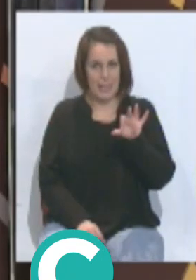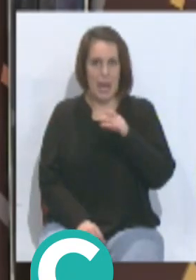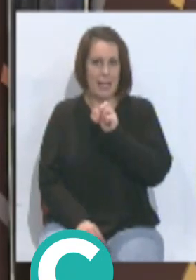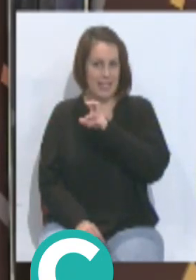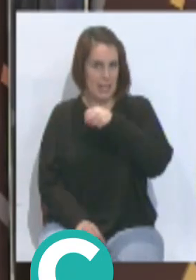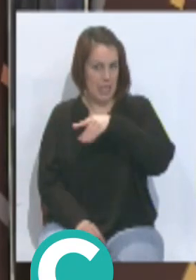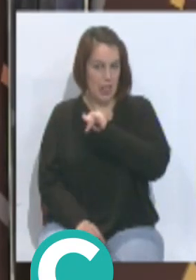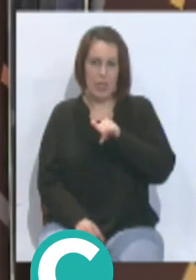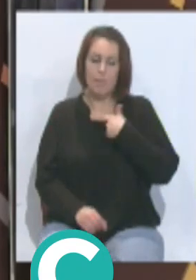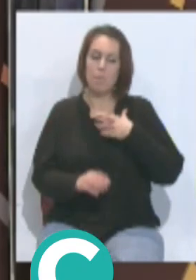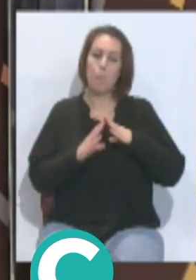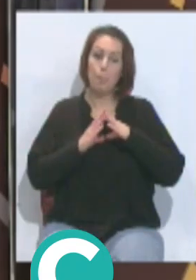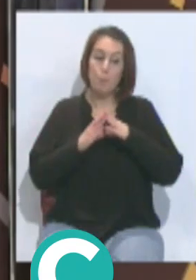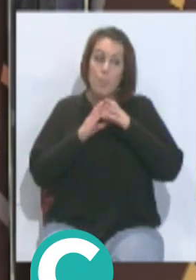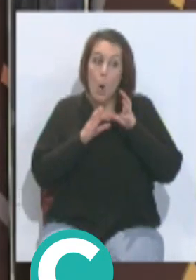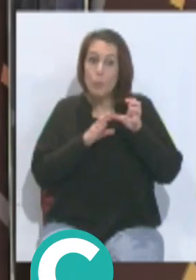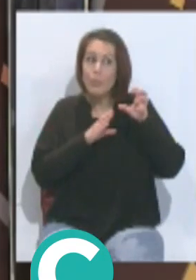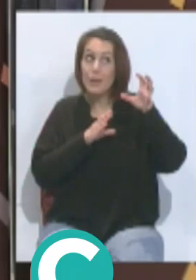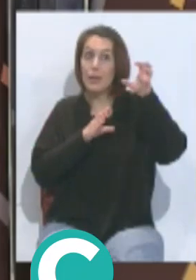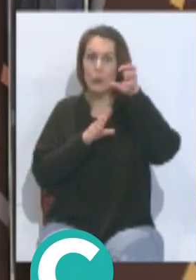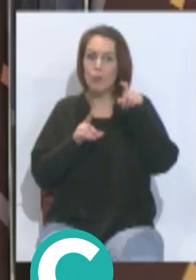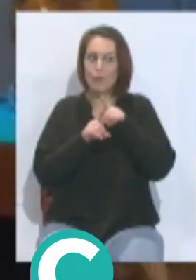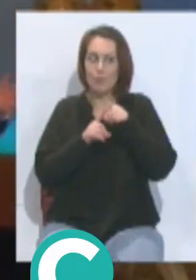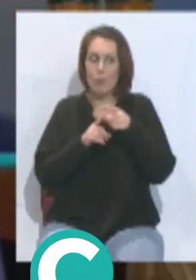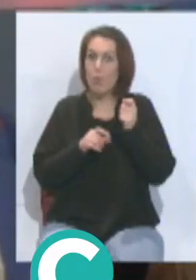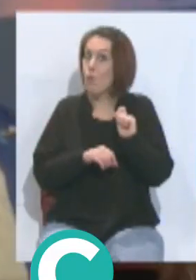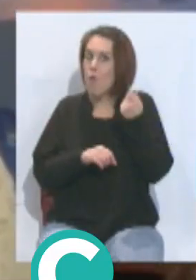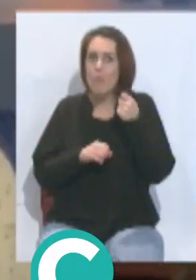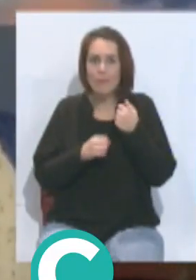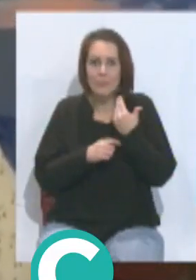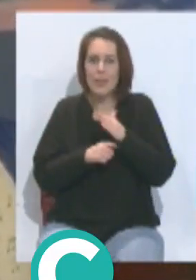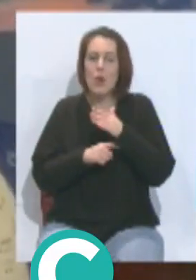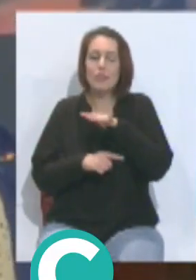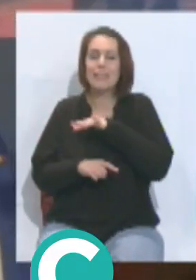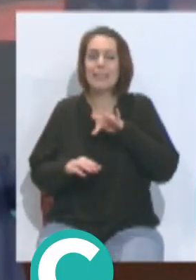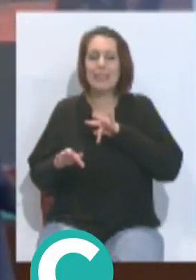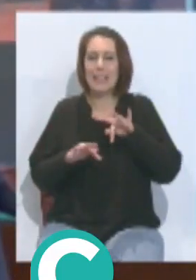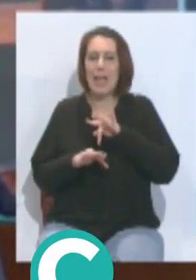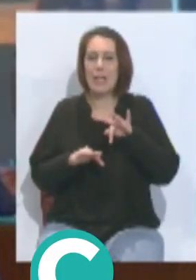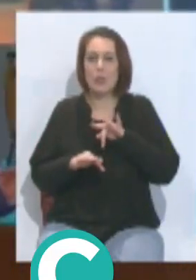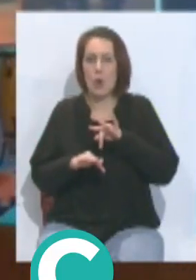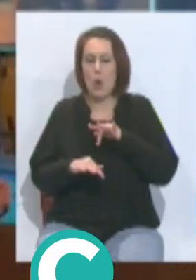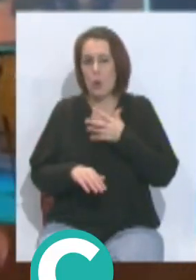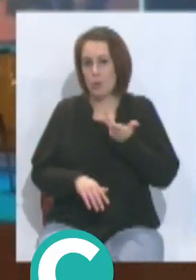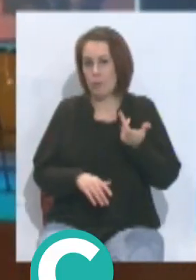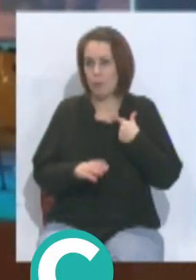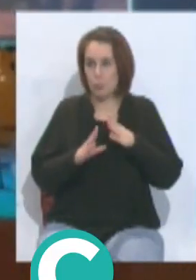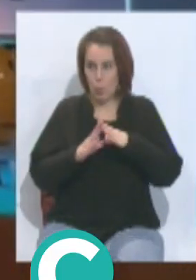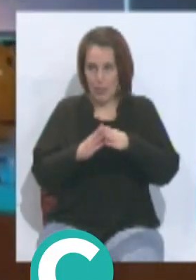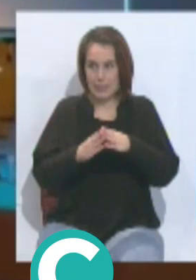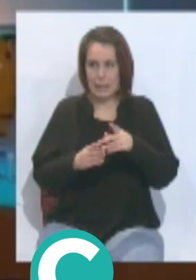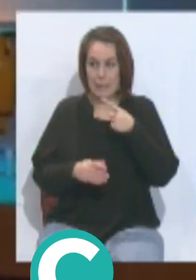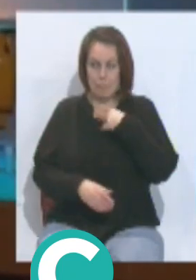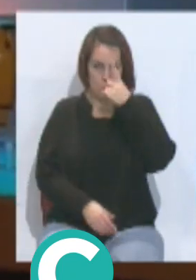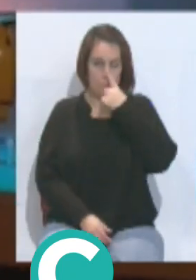del Vaporcito, que triunfó en su presentación en el Teatro Portuense. Estas imágenes que ven